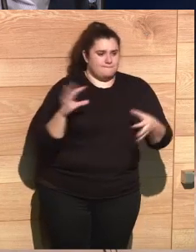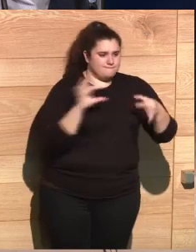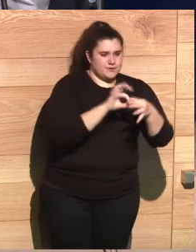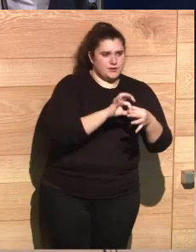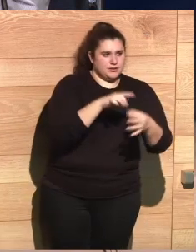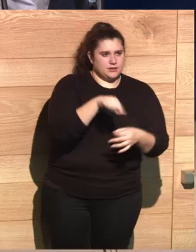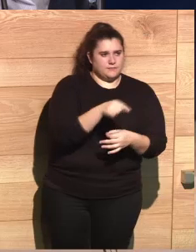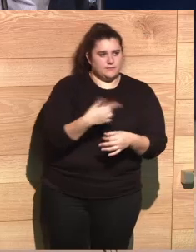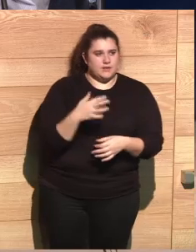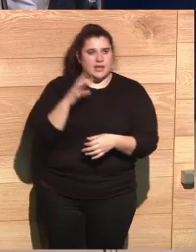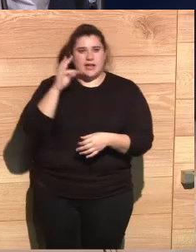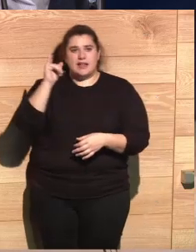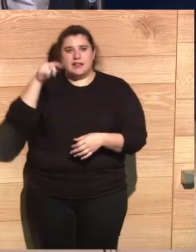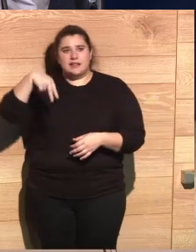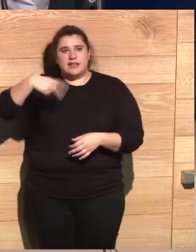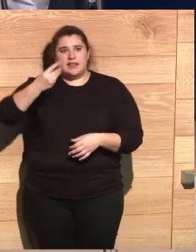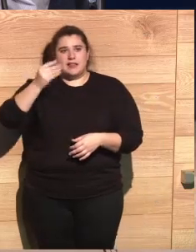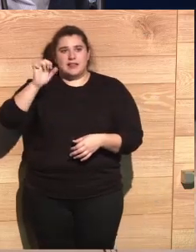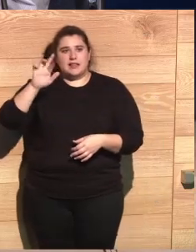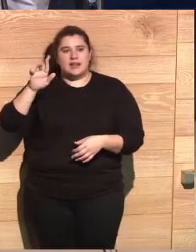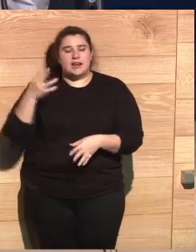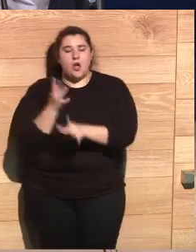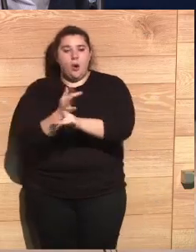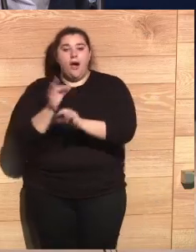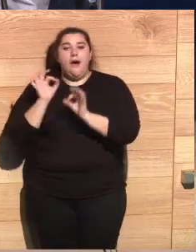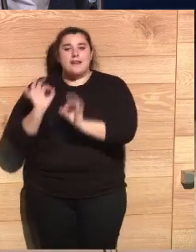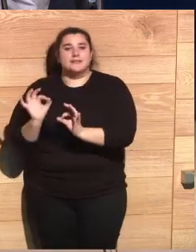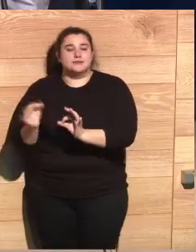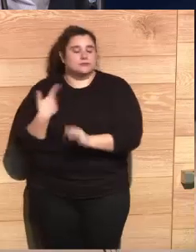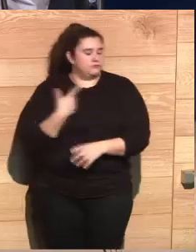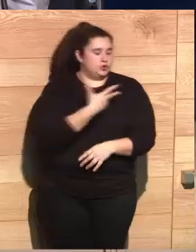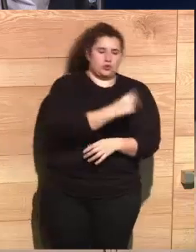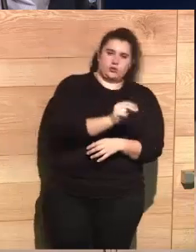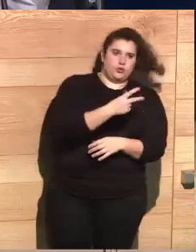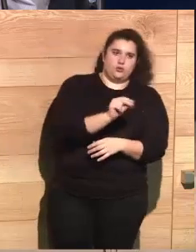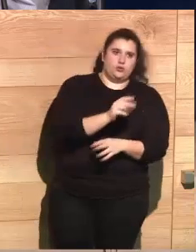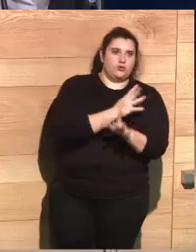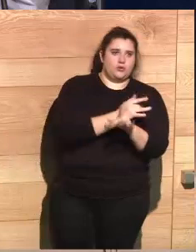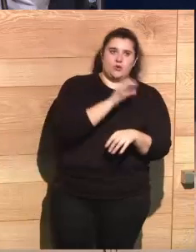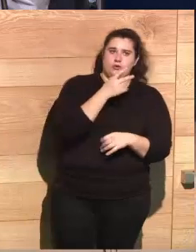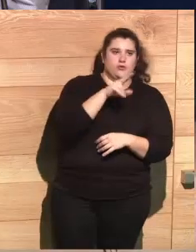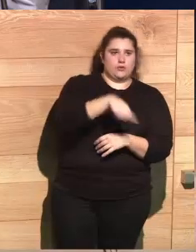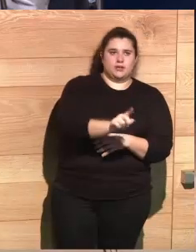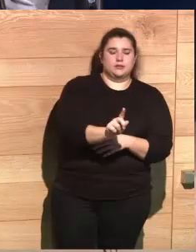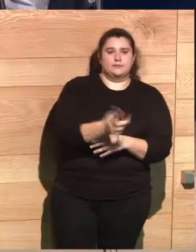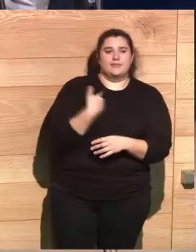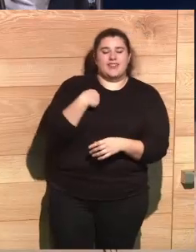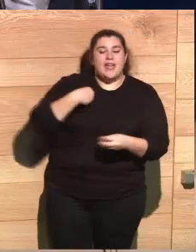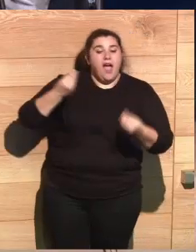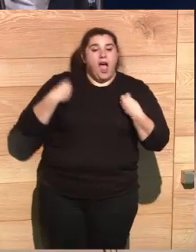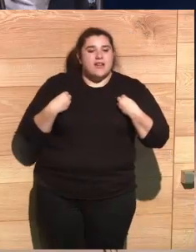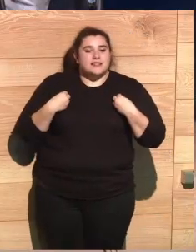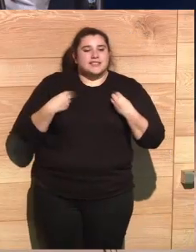Tinder es un juego. Tinder no es un juego. Llevamos muchas horas discutiendo. Hemos vivido un proceso